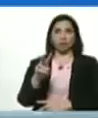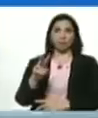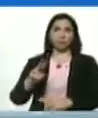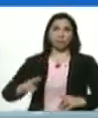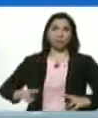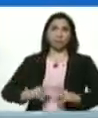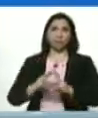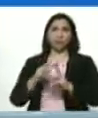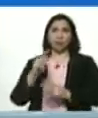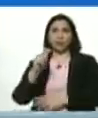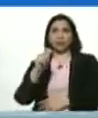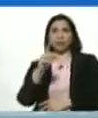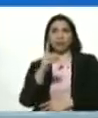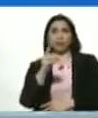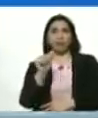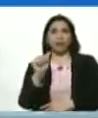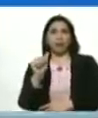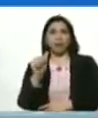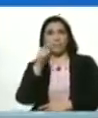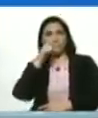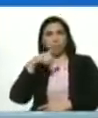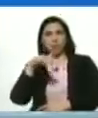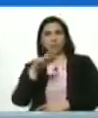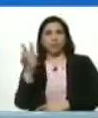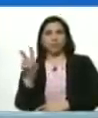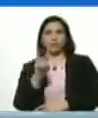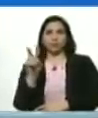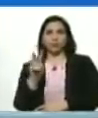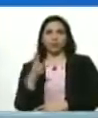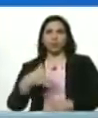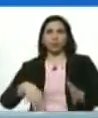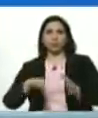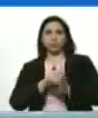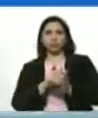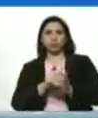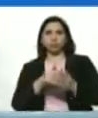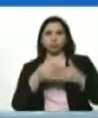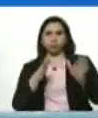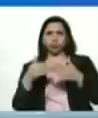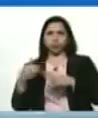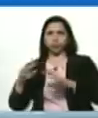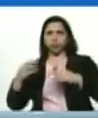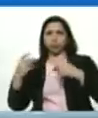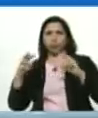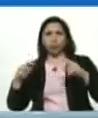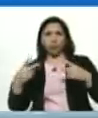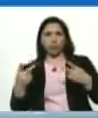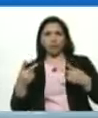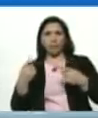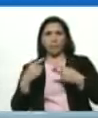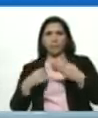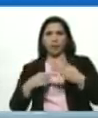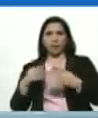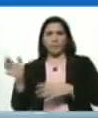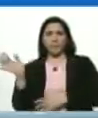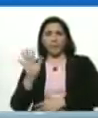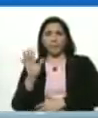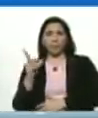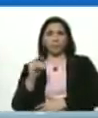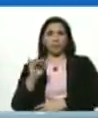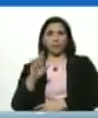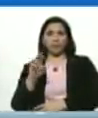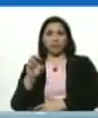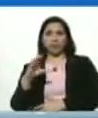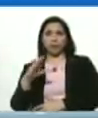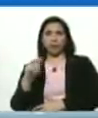vea y el pueblo venezolano está redescubriendo cosas nuevas bye bye directv luego